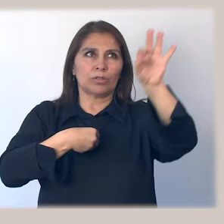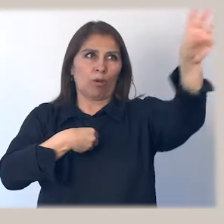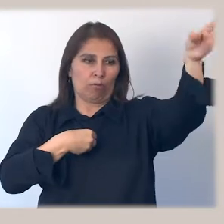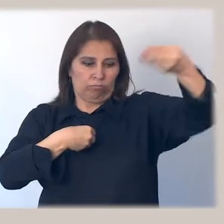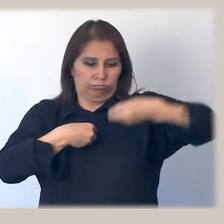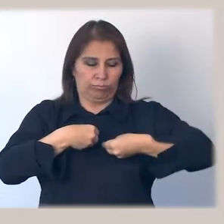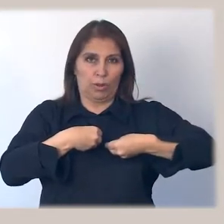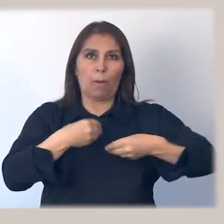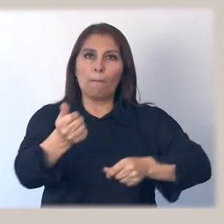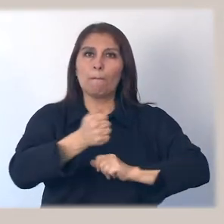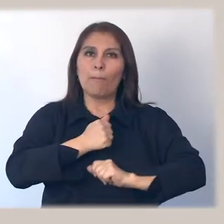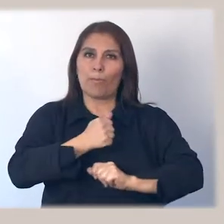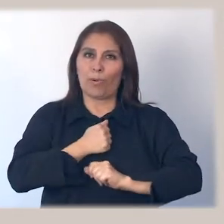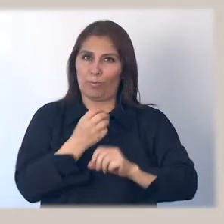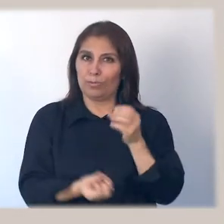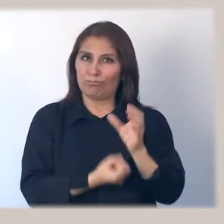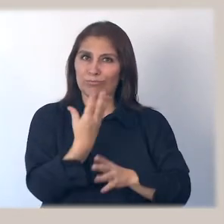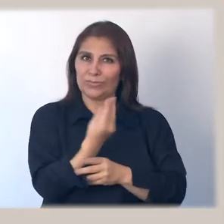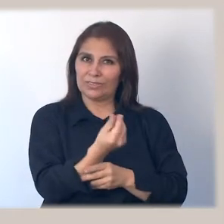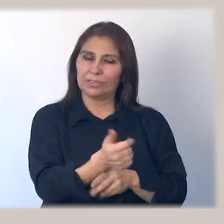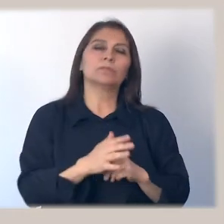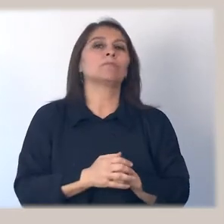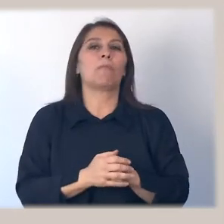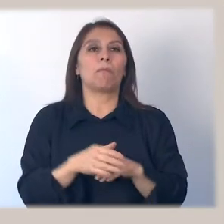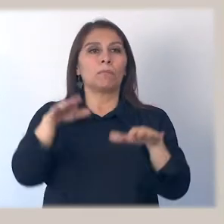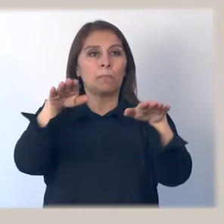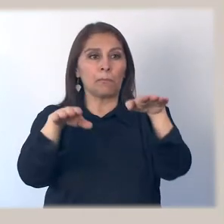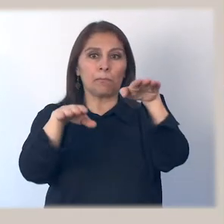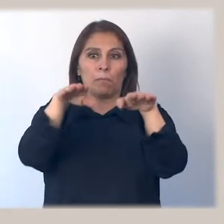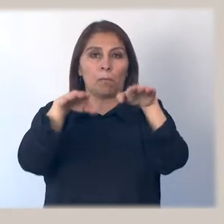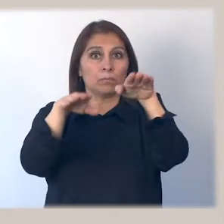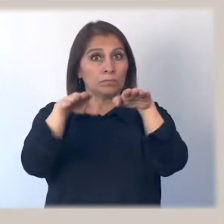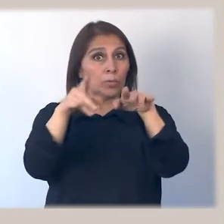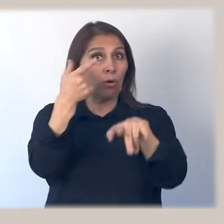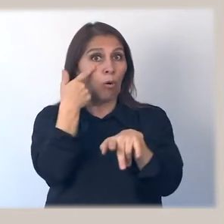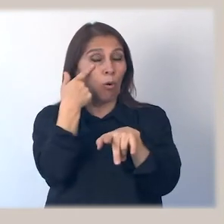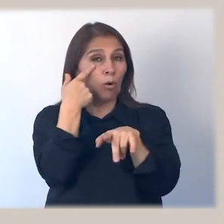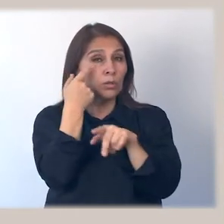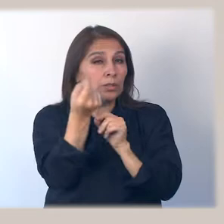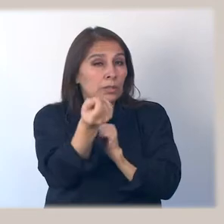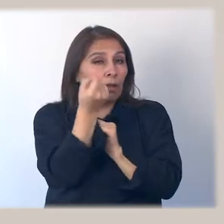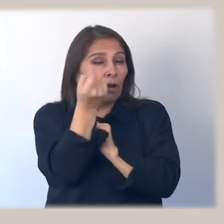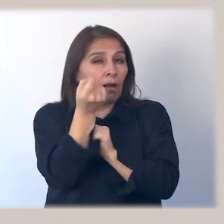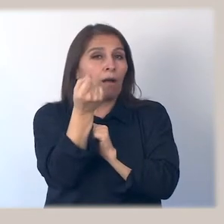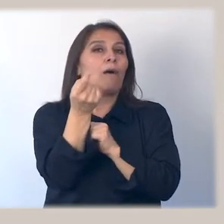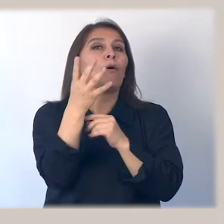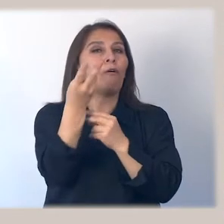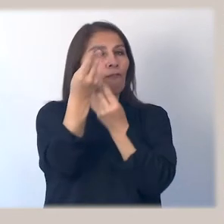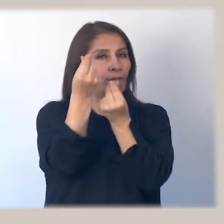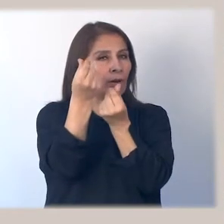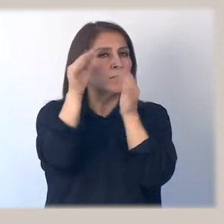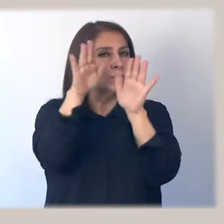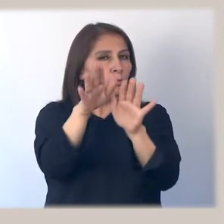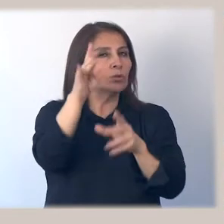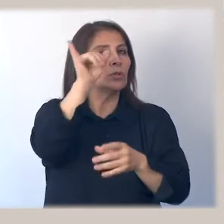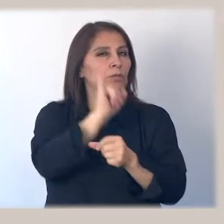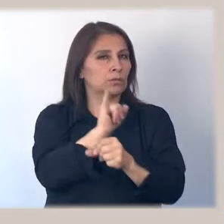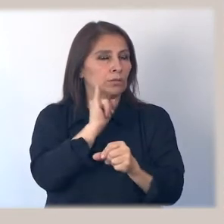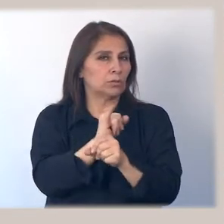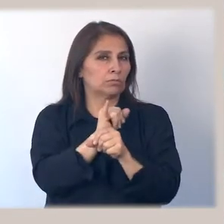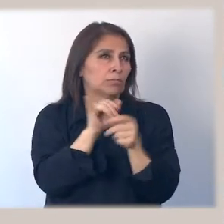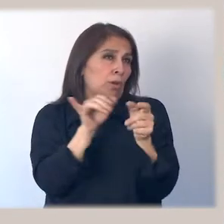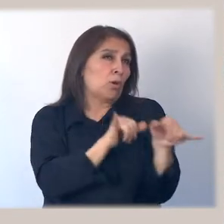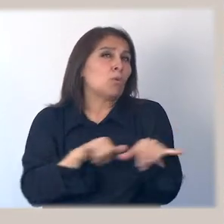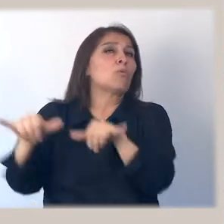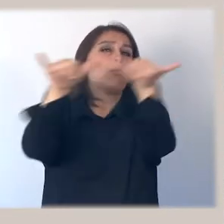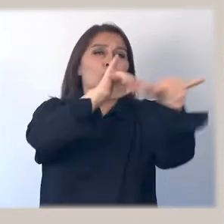43,81% de recursos propios. Pese a este equilibrio, la universidad enfrenta una fragilidad financiera como institución que, al igual